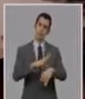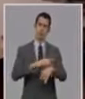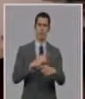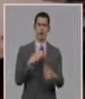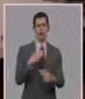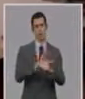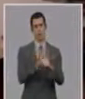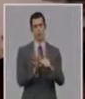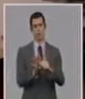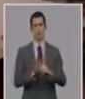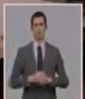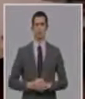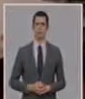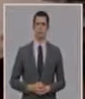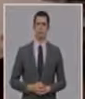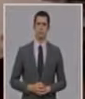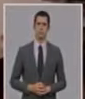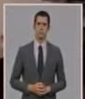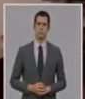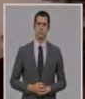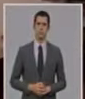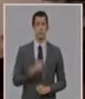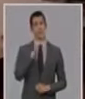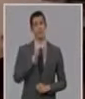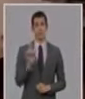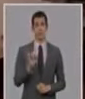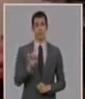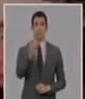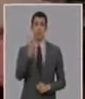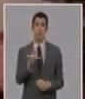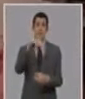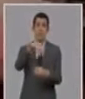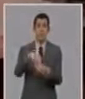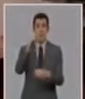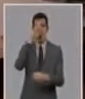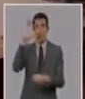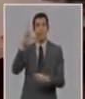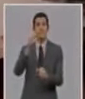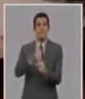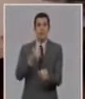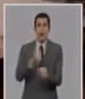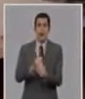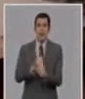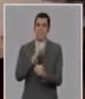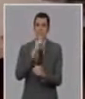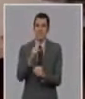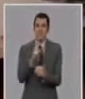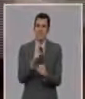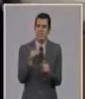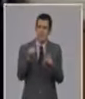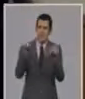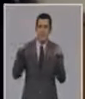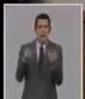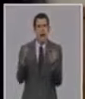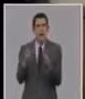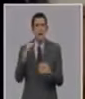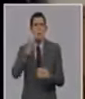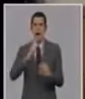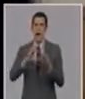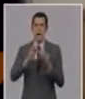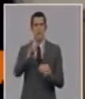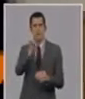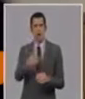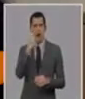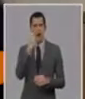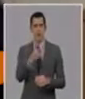para digamos, enfrentar la pandemia desde esa pequeña sala en la que ellos estaban. Realizar el espacio